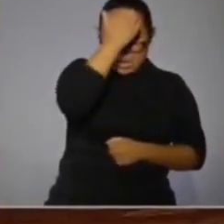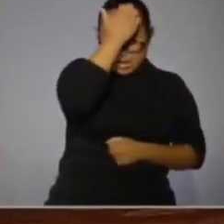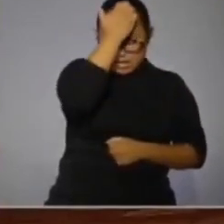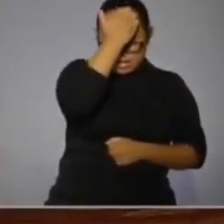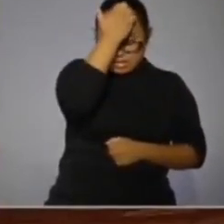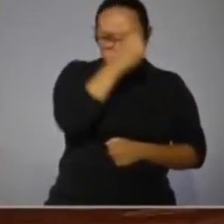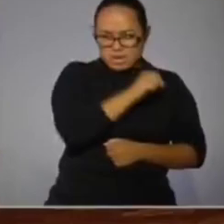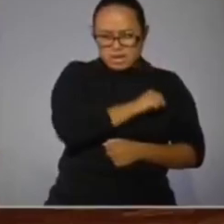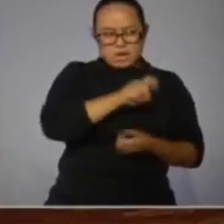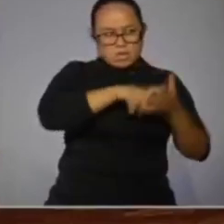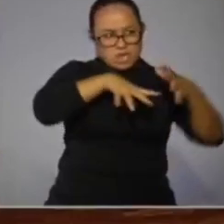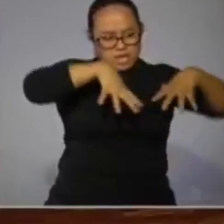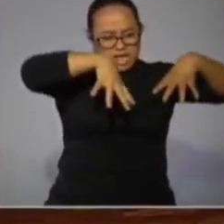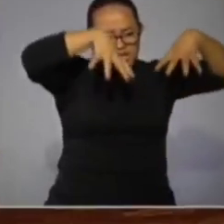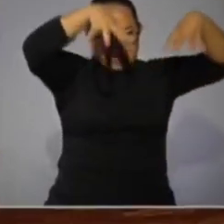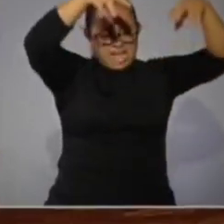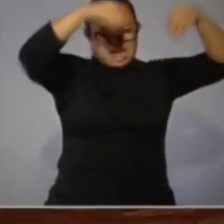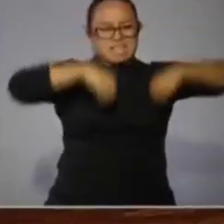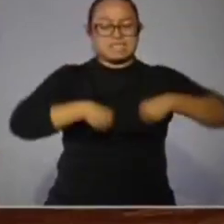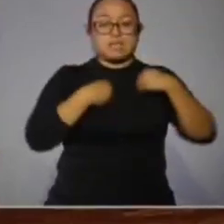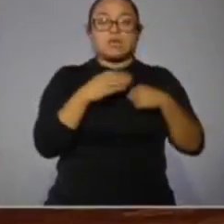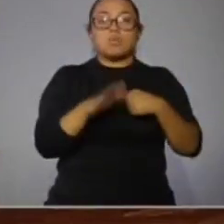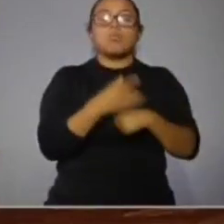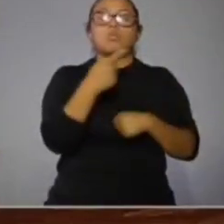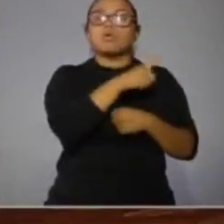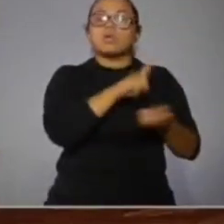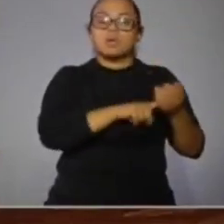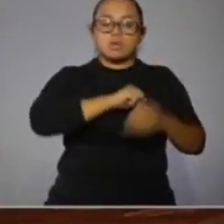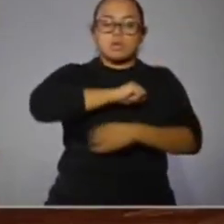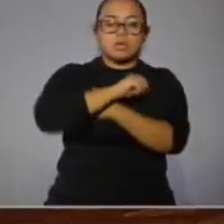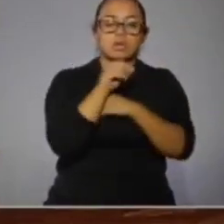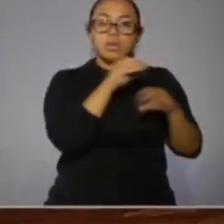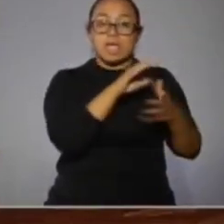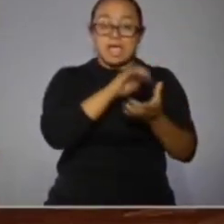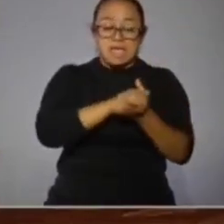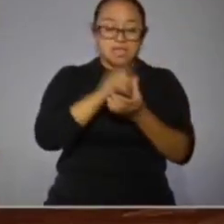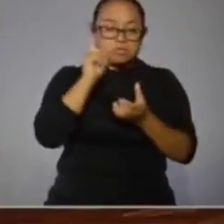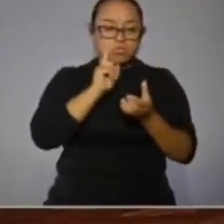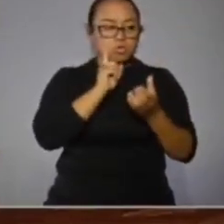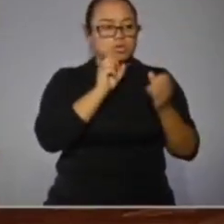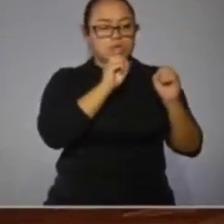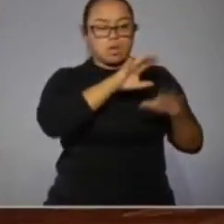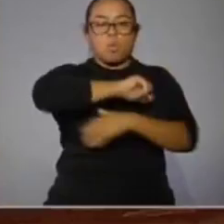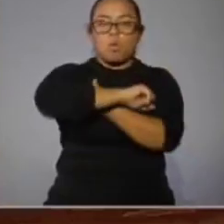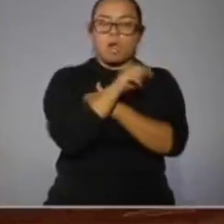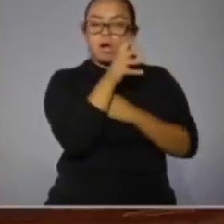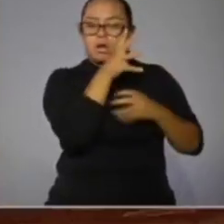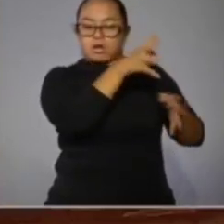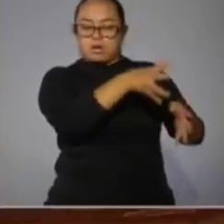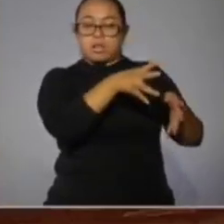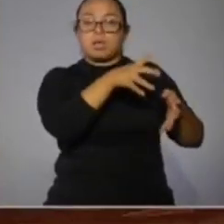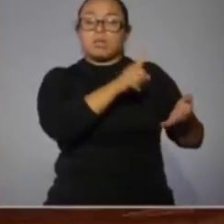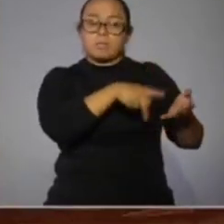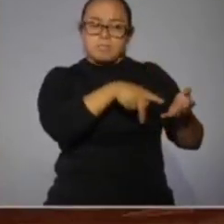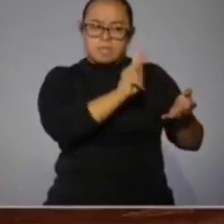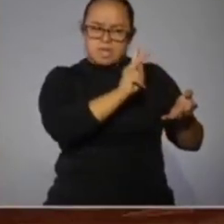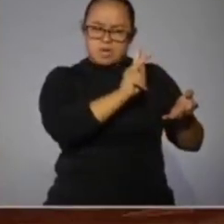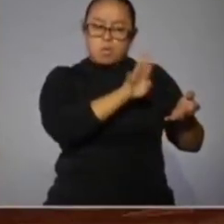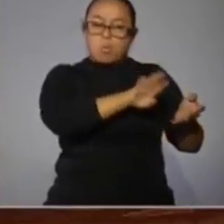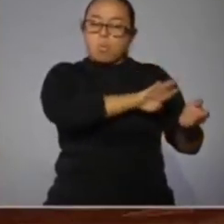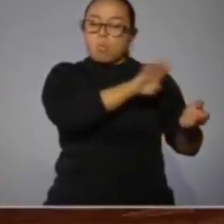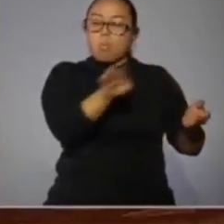sus grandes castillos, y es que coleccionaba ni más ni menos que a sus esposas, pero coleccionaba a sus esposas muertas. Así